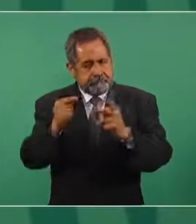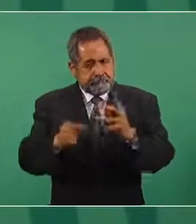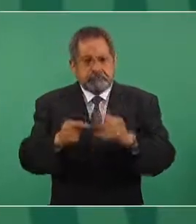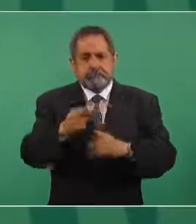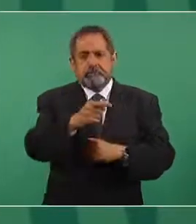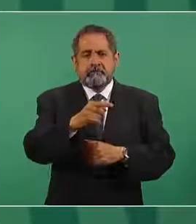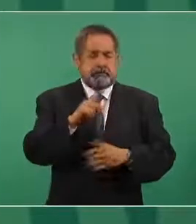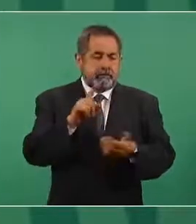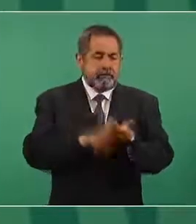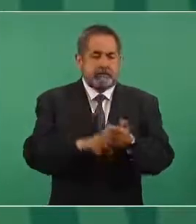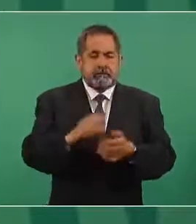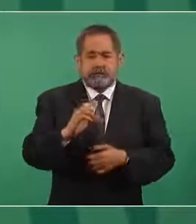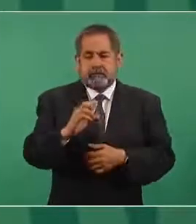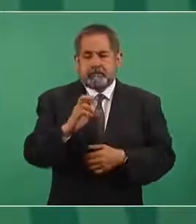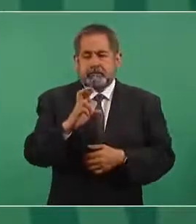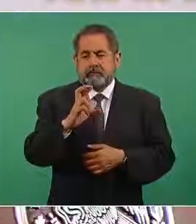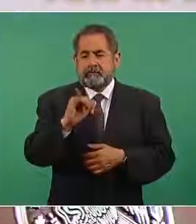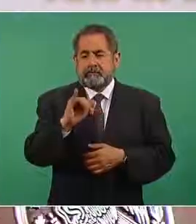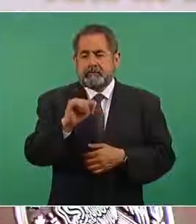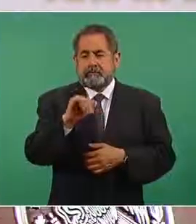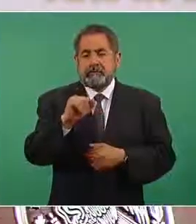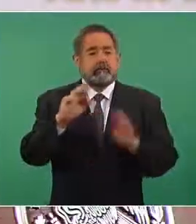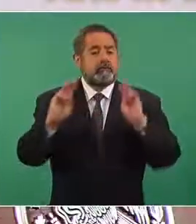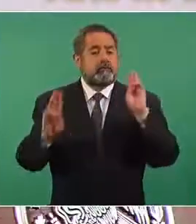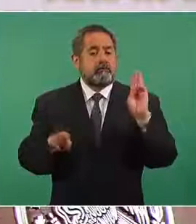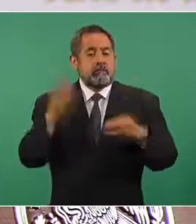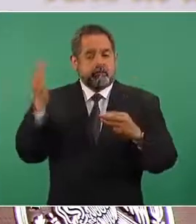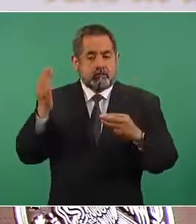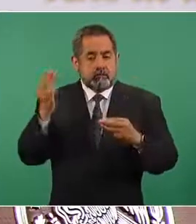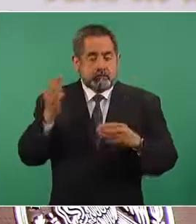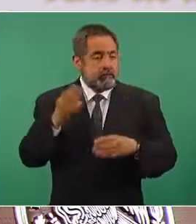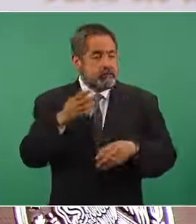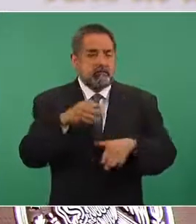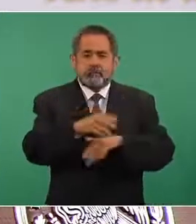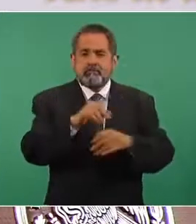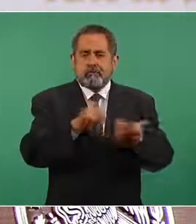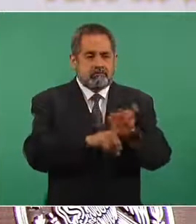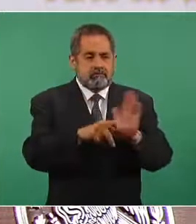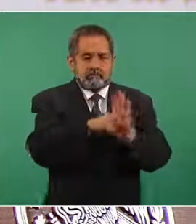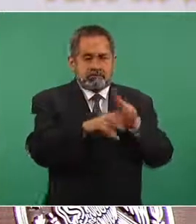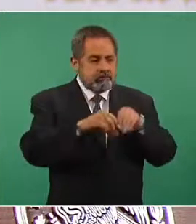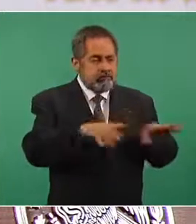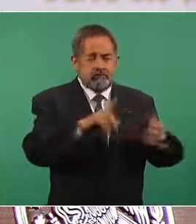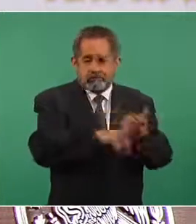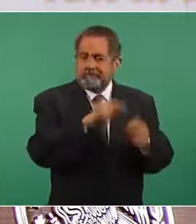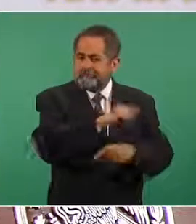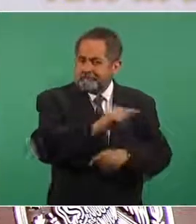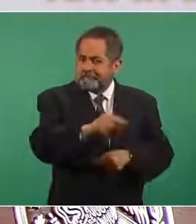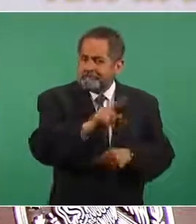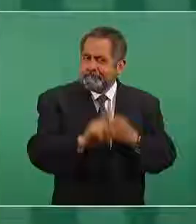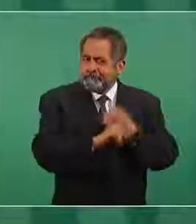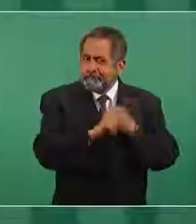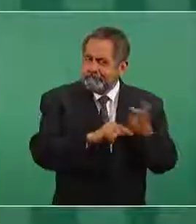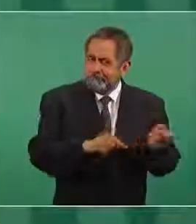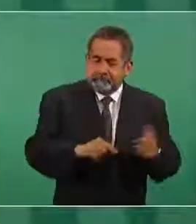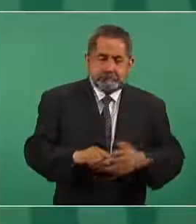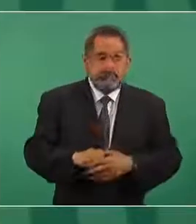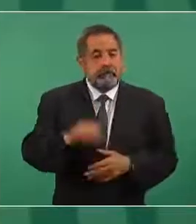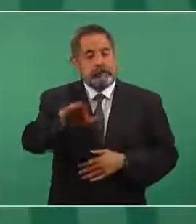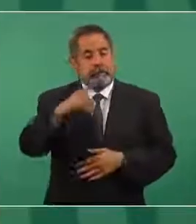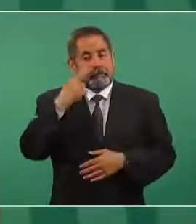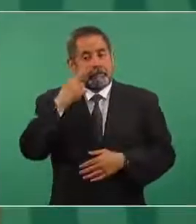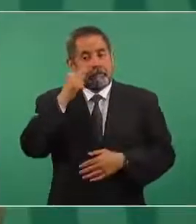una crisis mundial de los medios de información. Ahora, fíjense, ayer